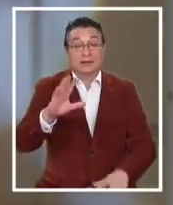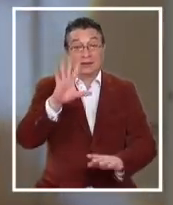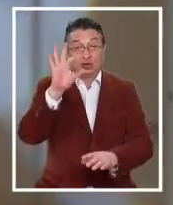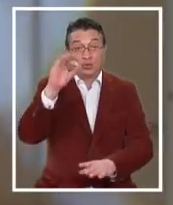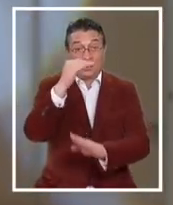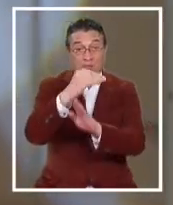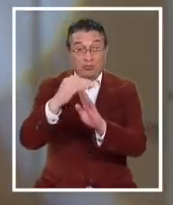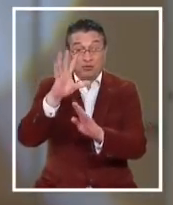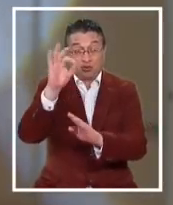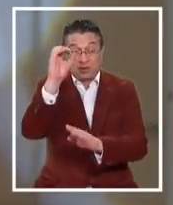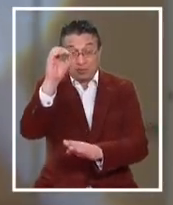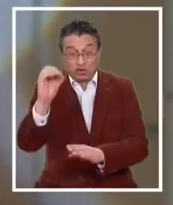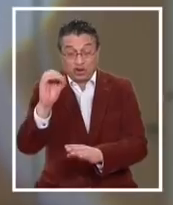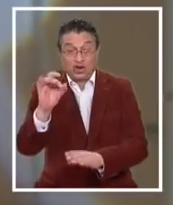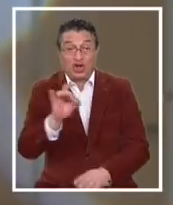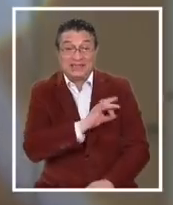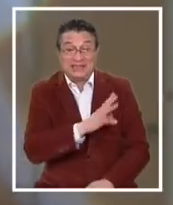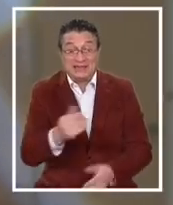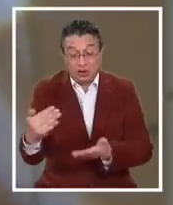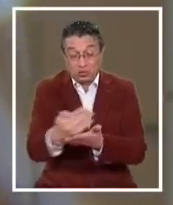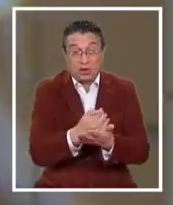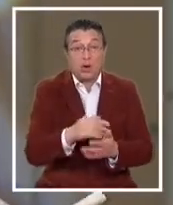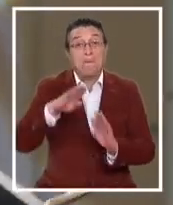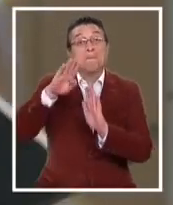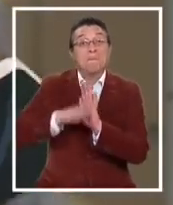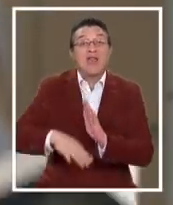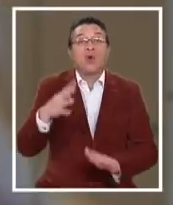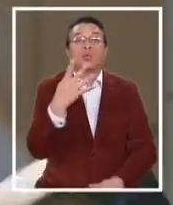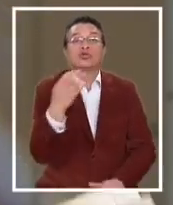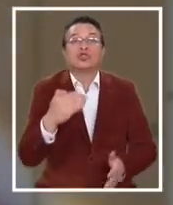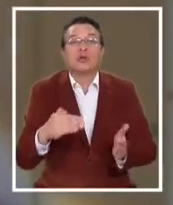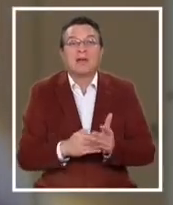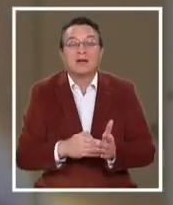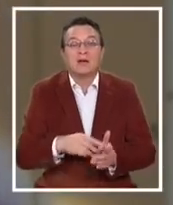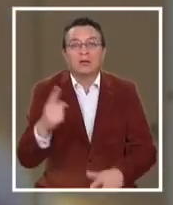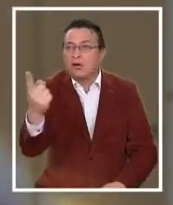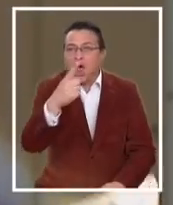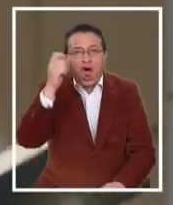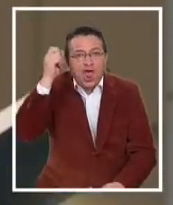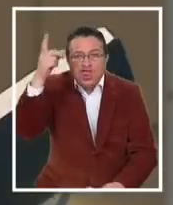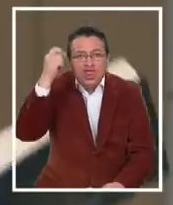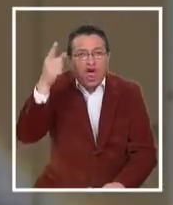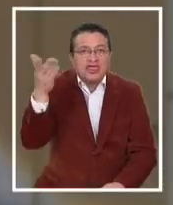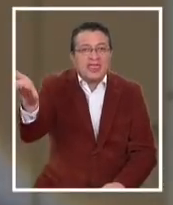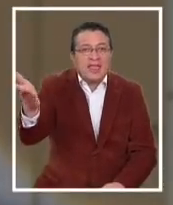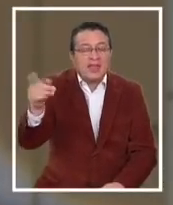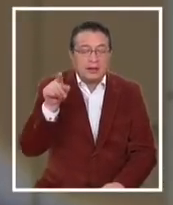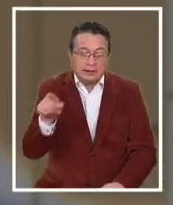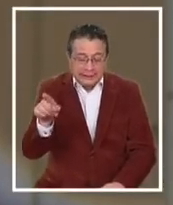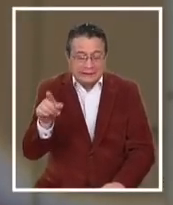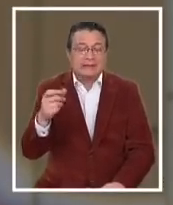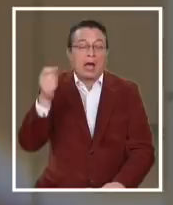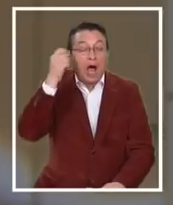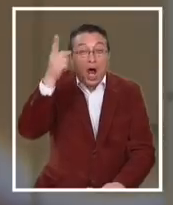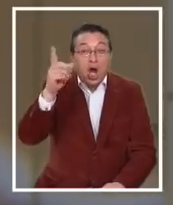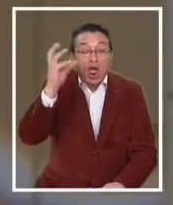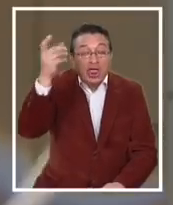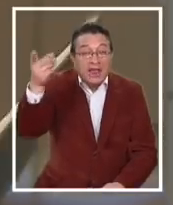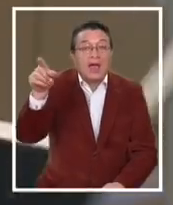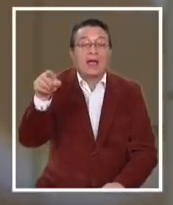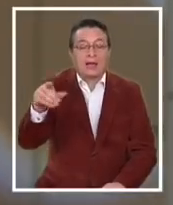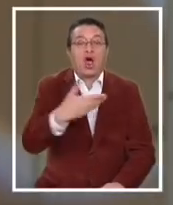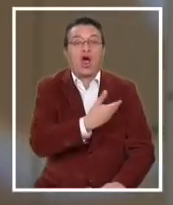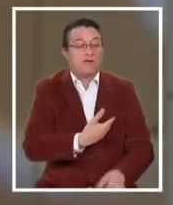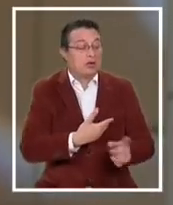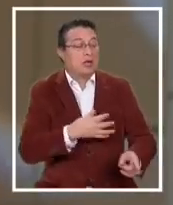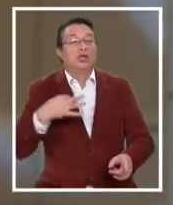son inferiores a 400.000 pesos. Entonces, esa falta de comprensión creo que le ha jugado una muy mala pasada, ya más allá del gobierno, a